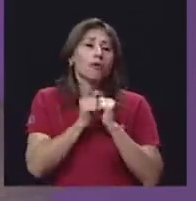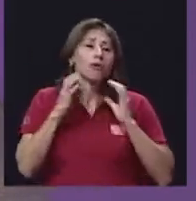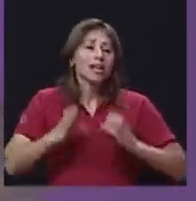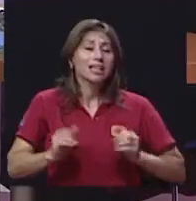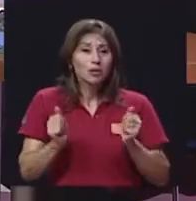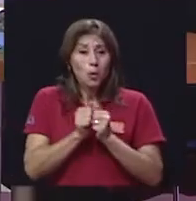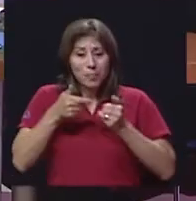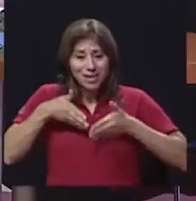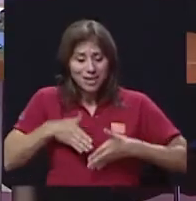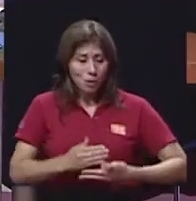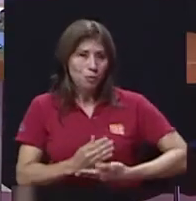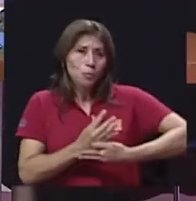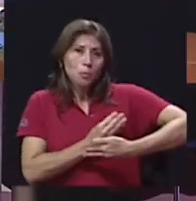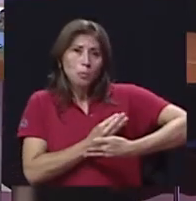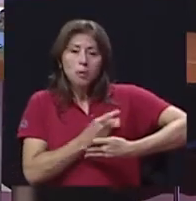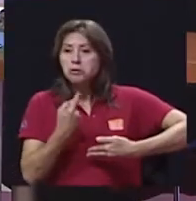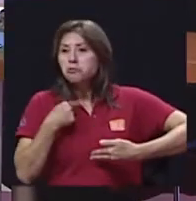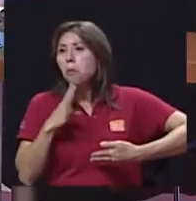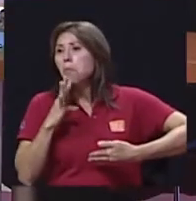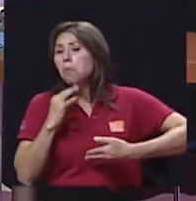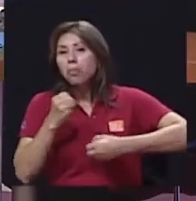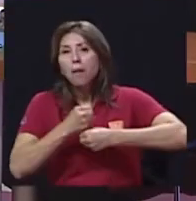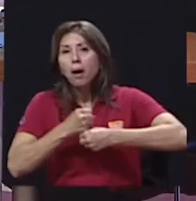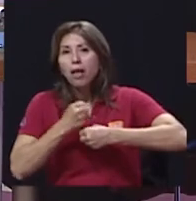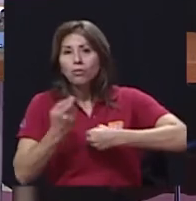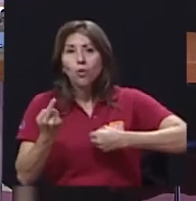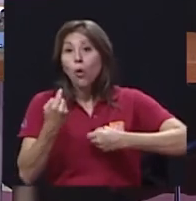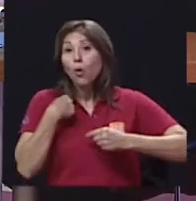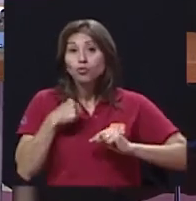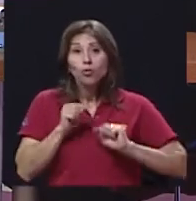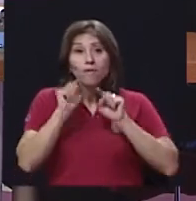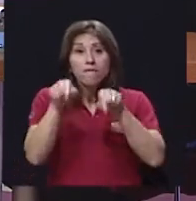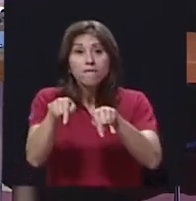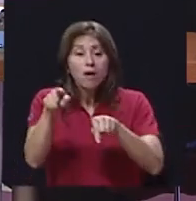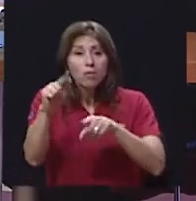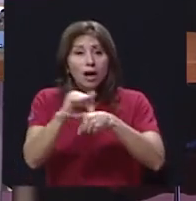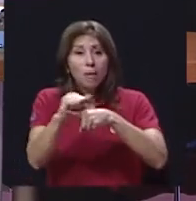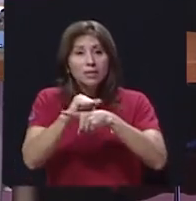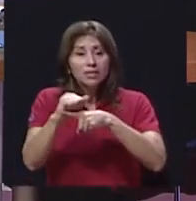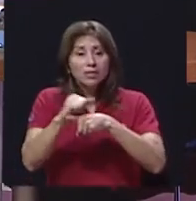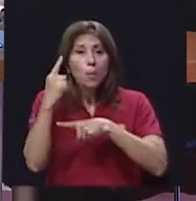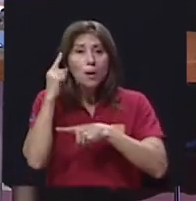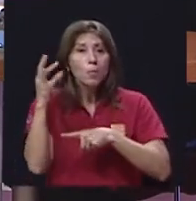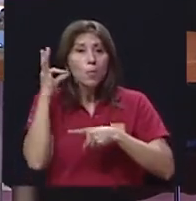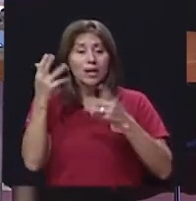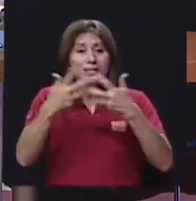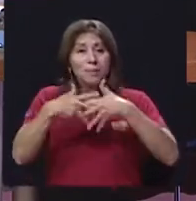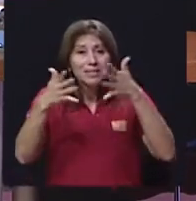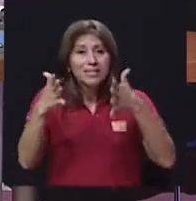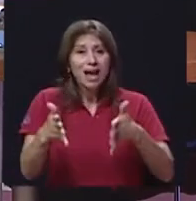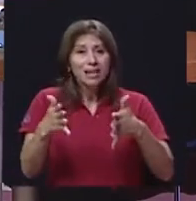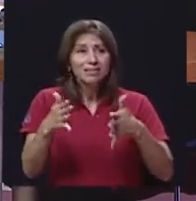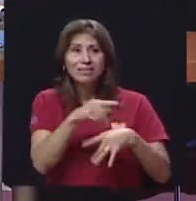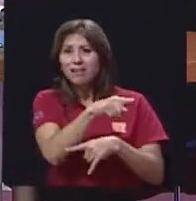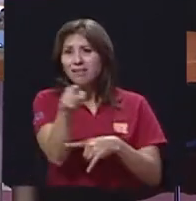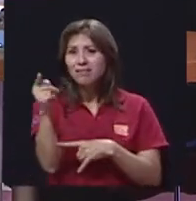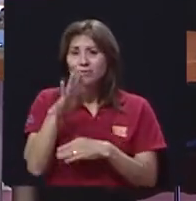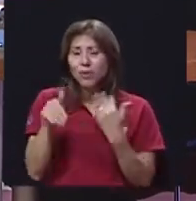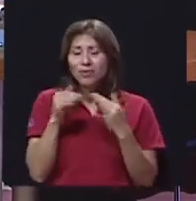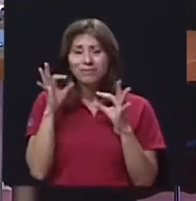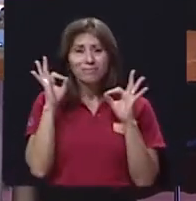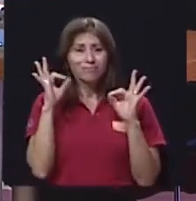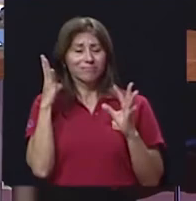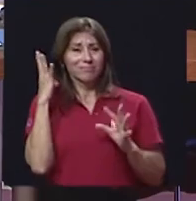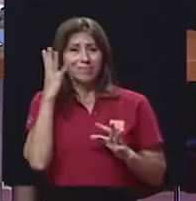de hacer mil cosas de ese tipo o llegar a una capacitación para mujeres empresarias todas divinas en un lugar precioso no sé cuánto y no sé que